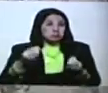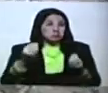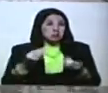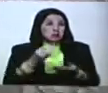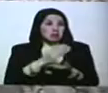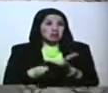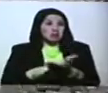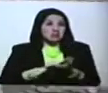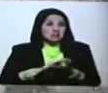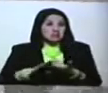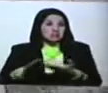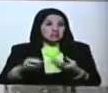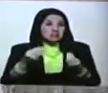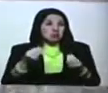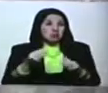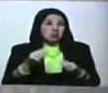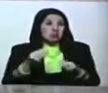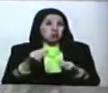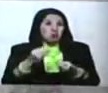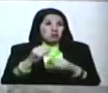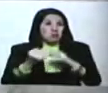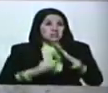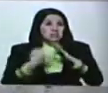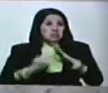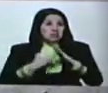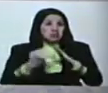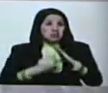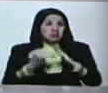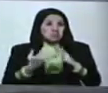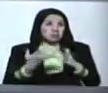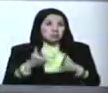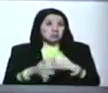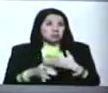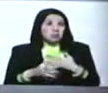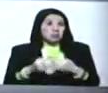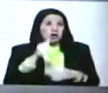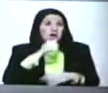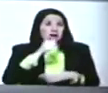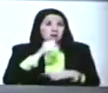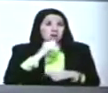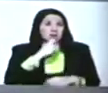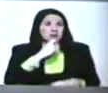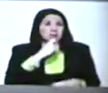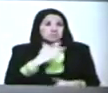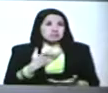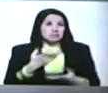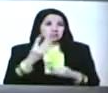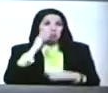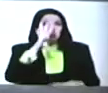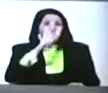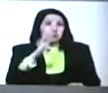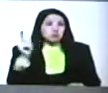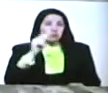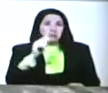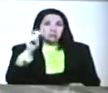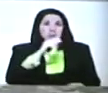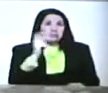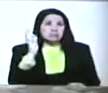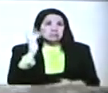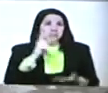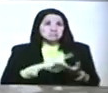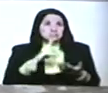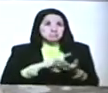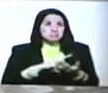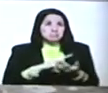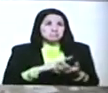contar con un instituto municipal para el suministro de agua, en algunos sectores llega cada 4 meses y se preguntan cómo